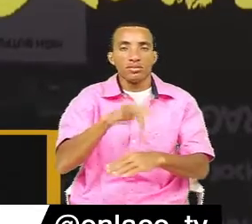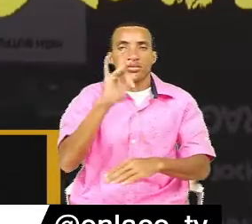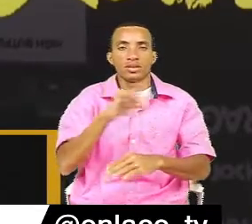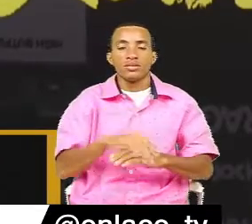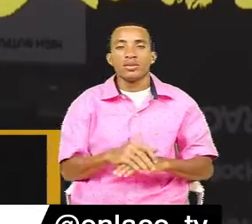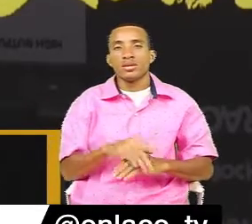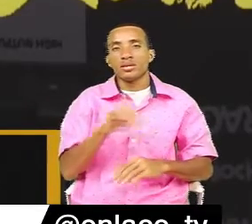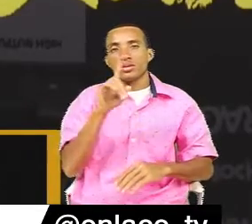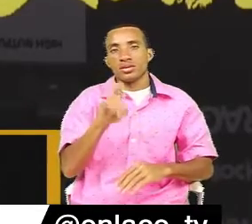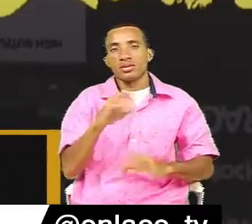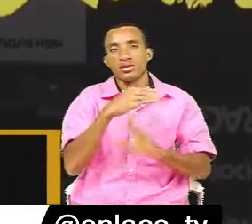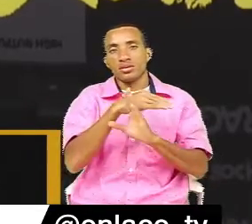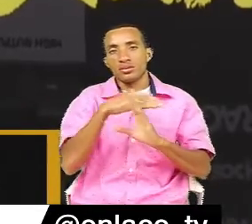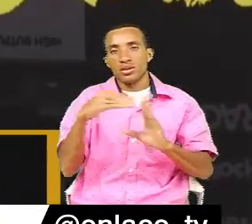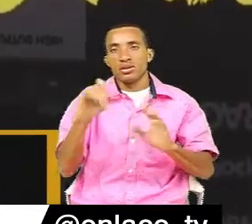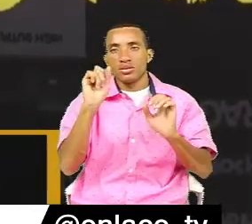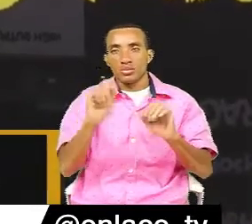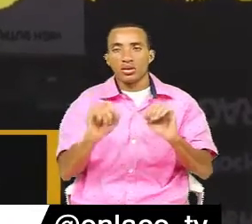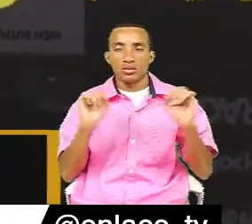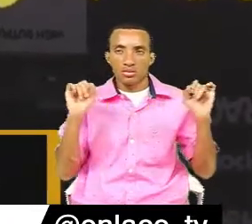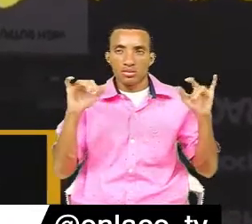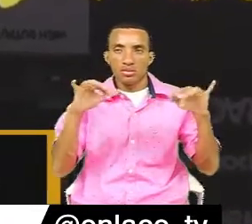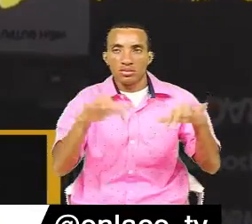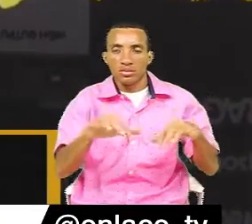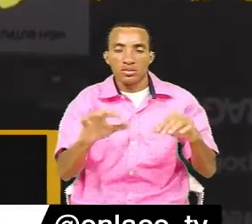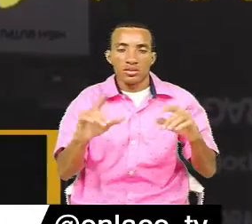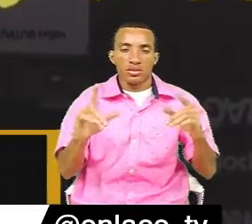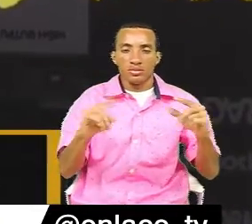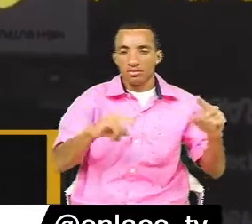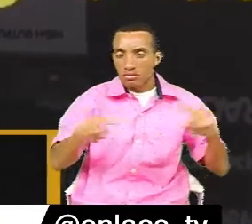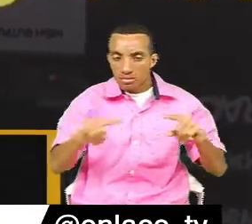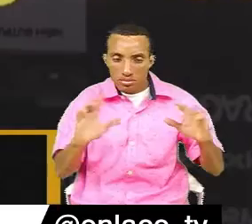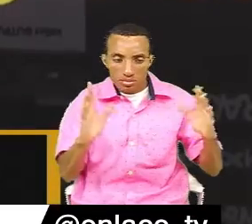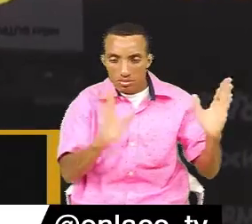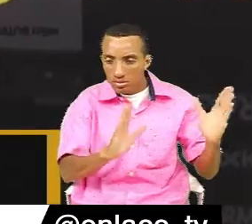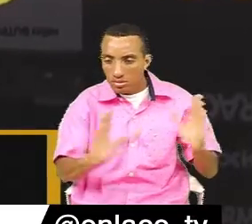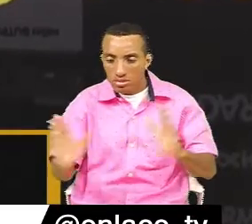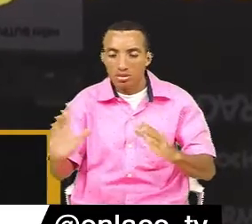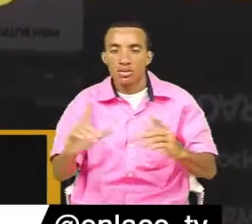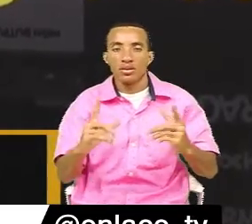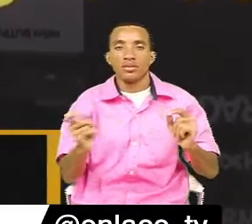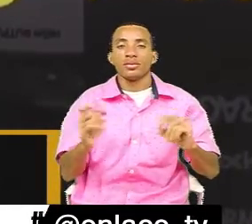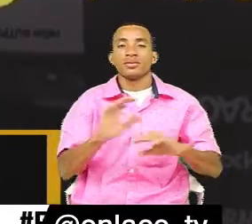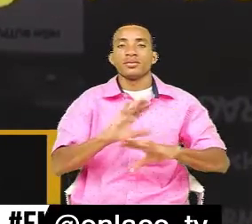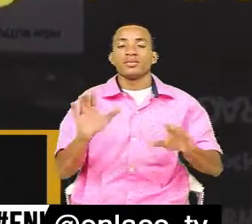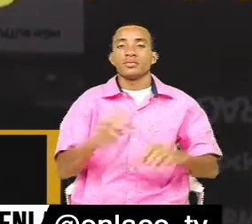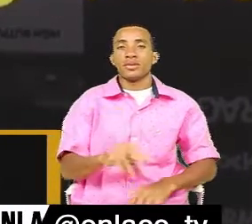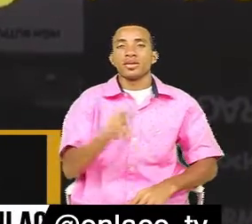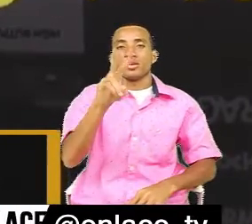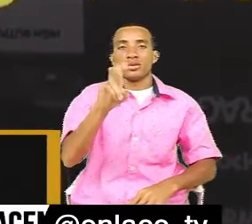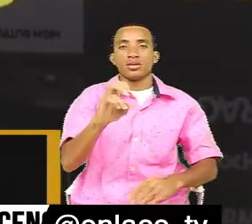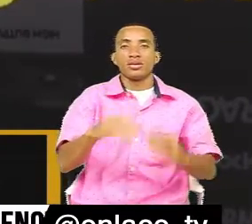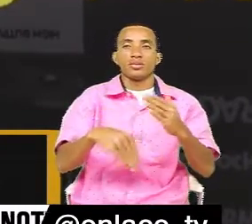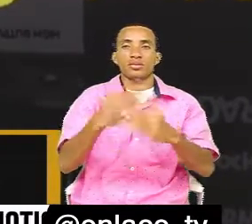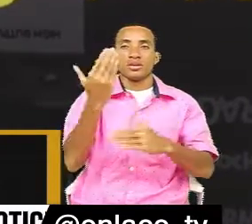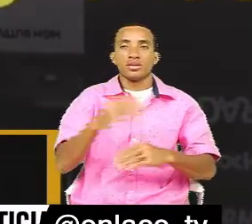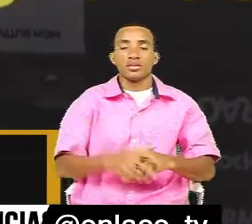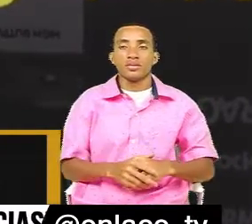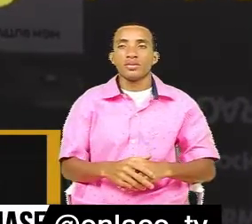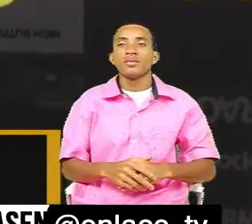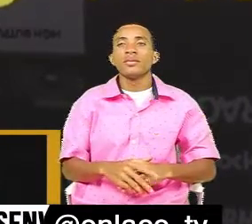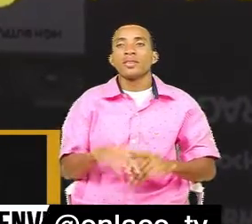a las 6:30 de la tarde, ya pueden ir llegando, la logística ya está lista a esa hora, y a las 7 daremos inicio pues al acto, que